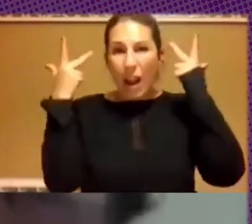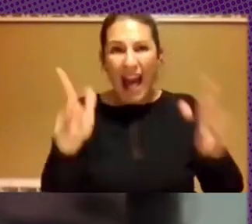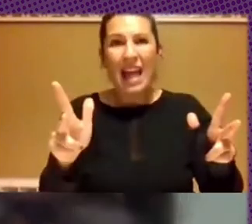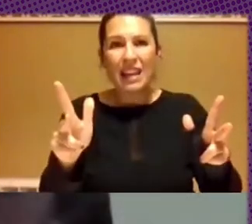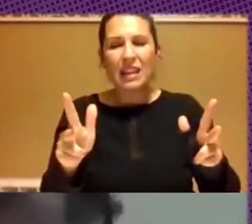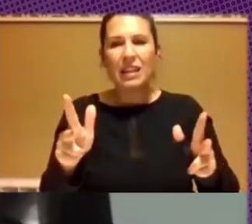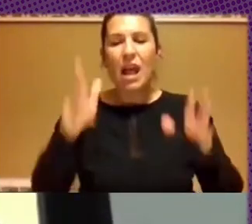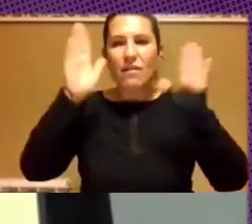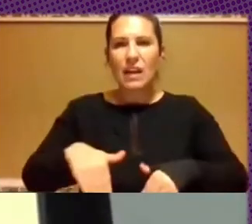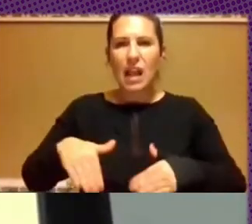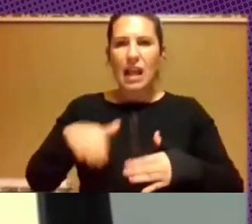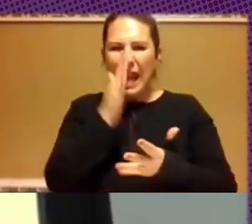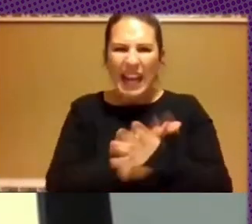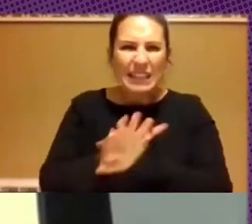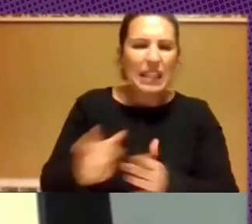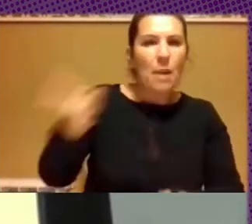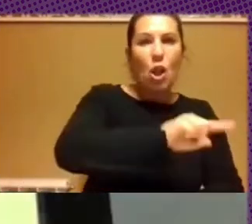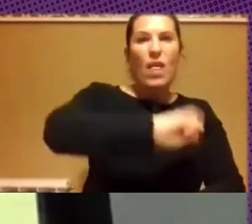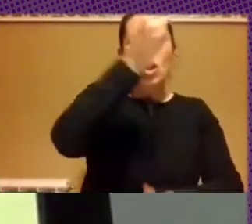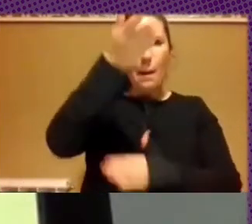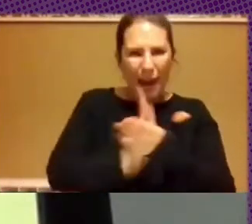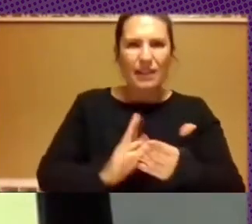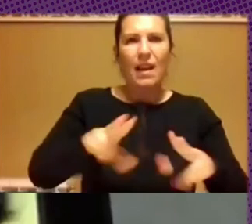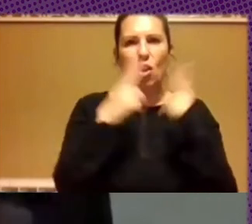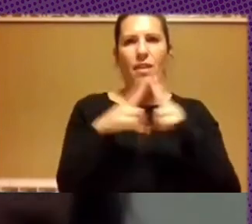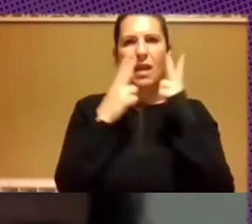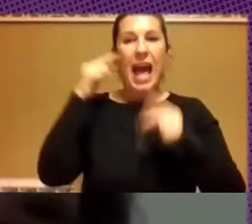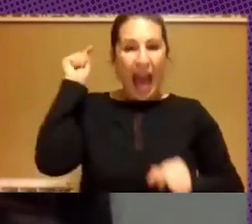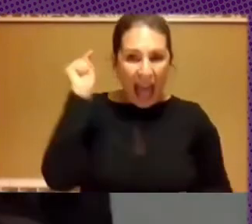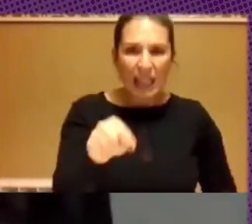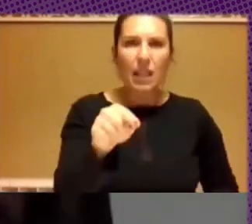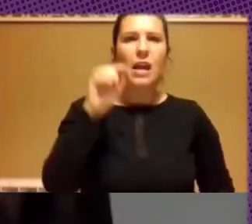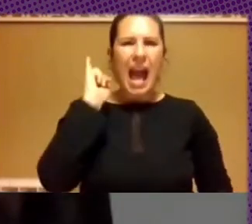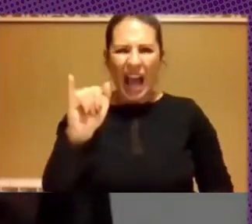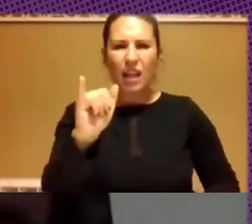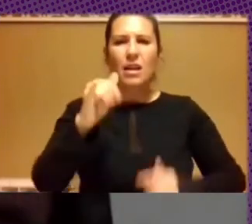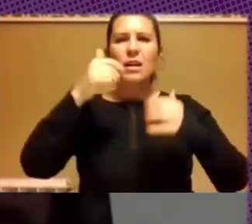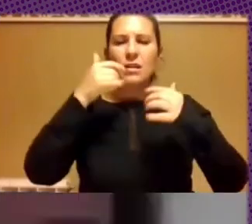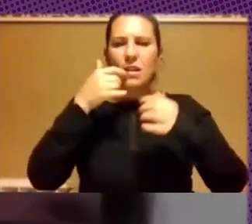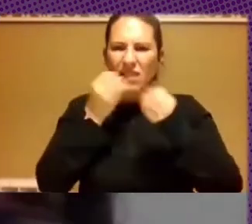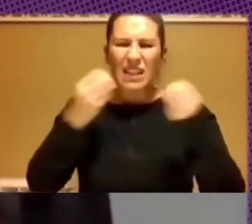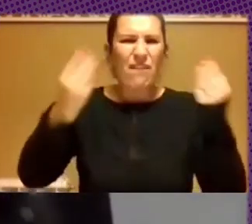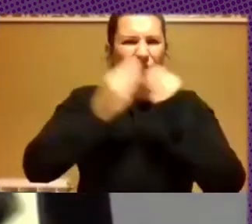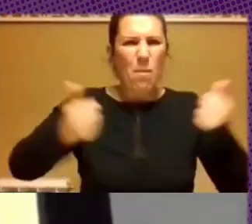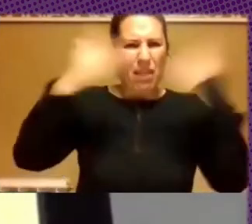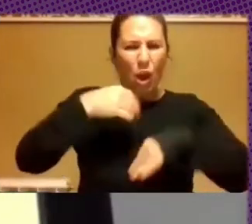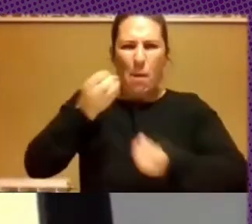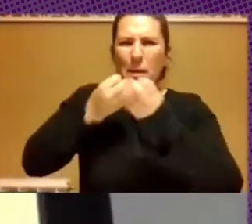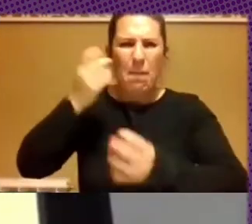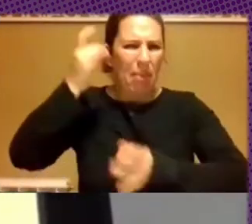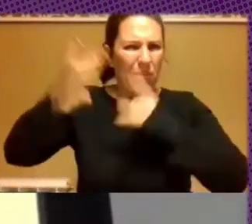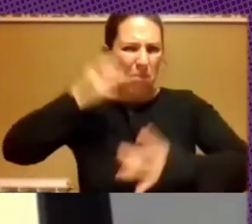el exterminio de otra. Y por lo tanto ahí hubo operaciones de desinformación, operaciones